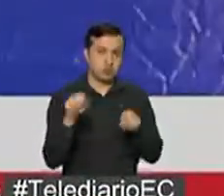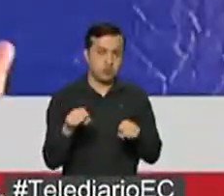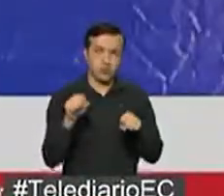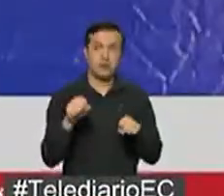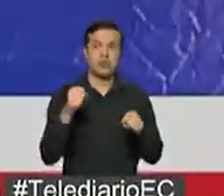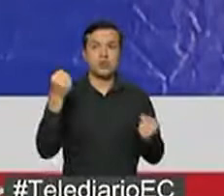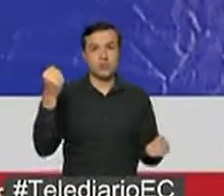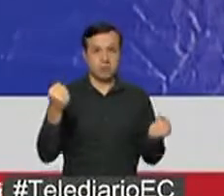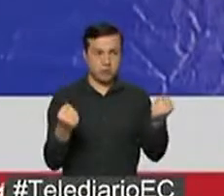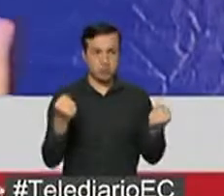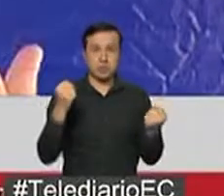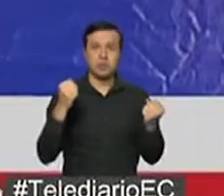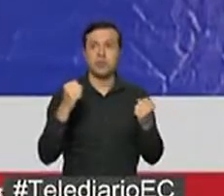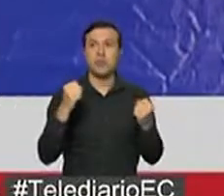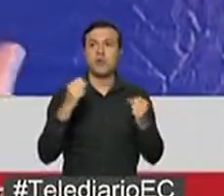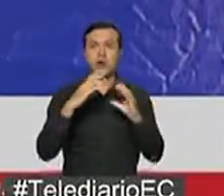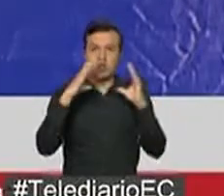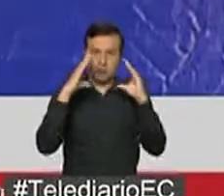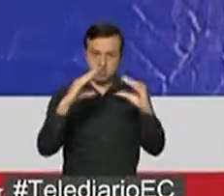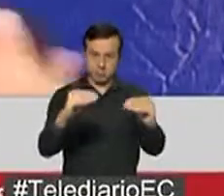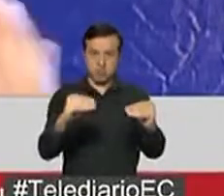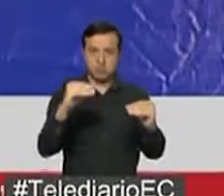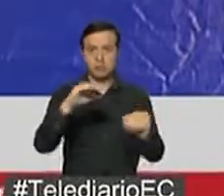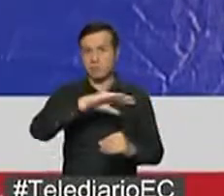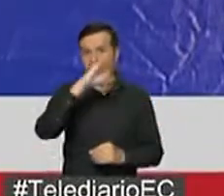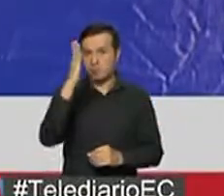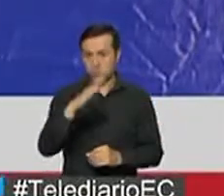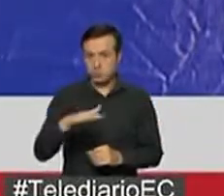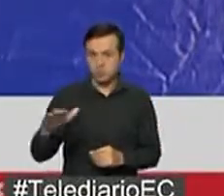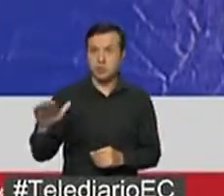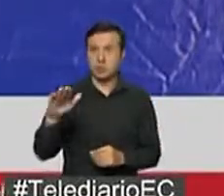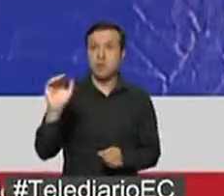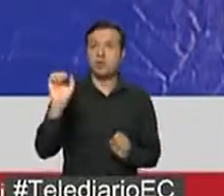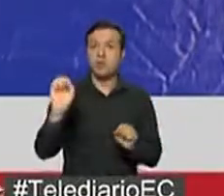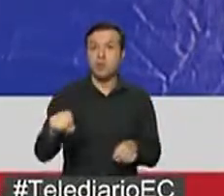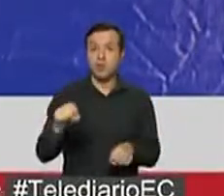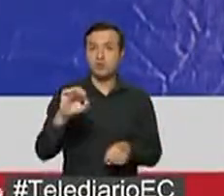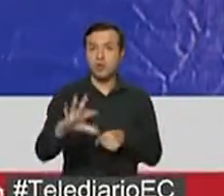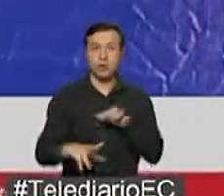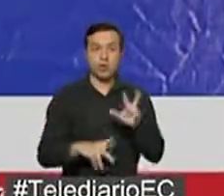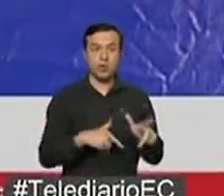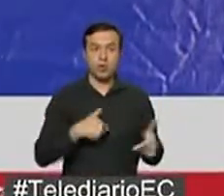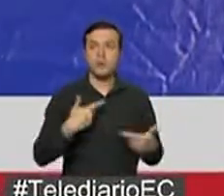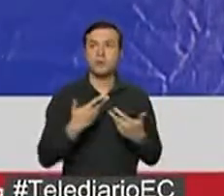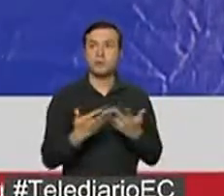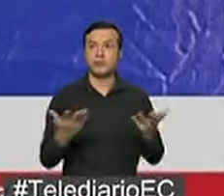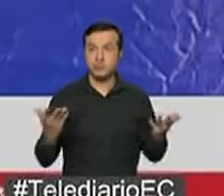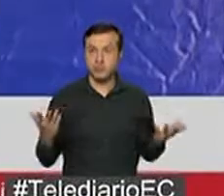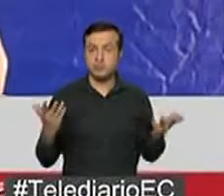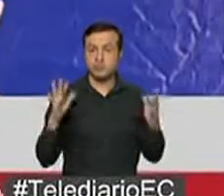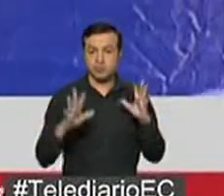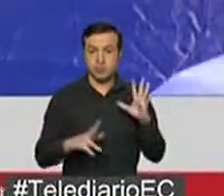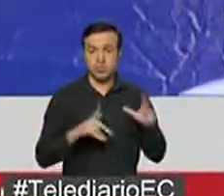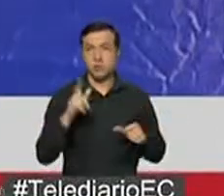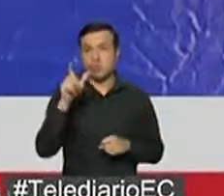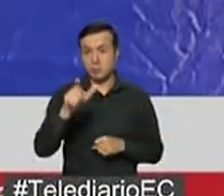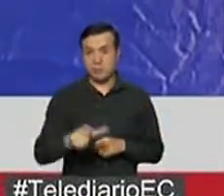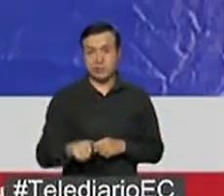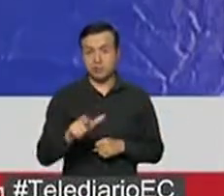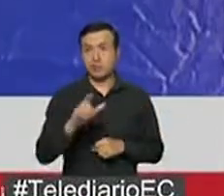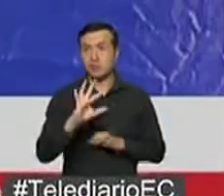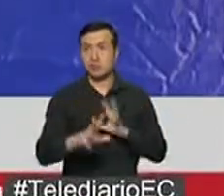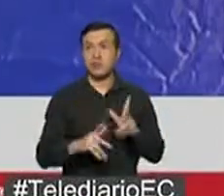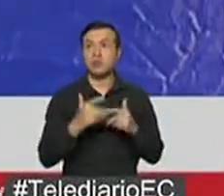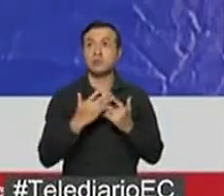furgones y camionetas también y motos que han sido robadas en la víctima de cargos de este